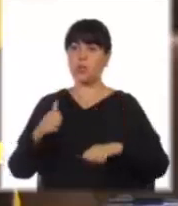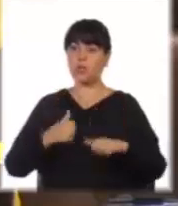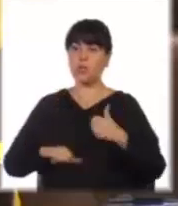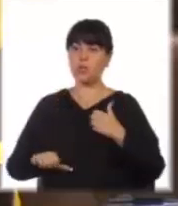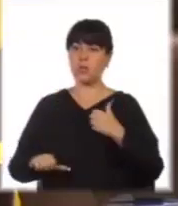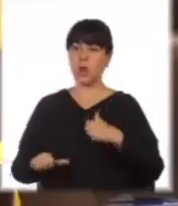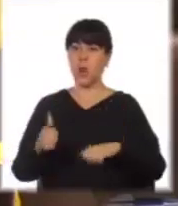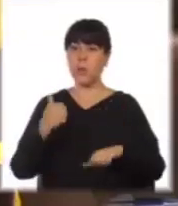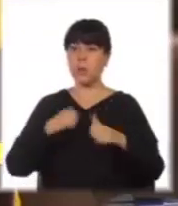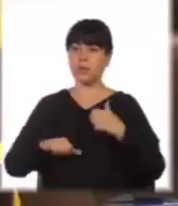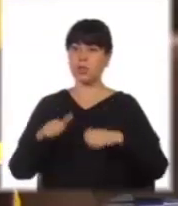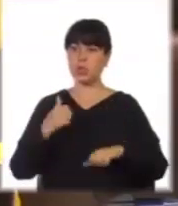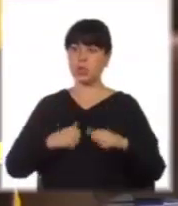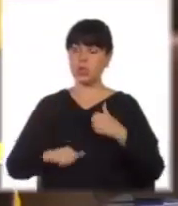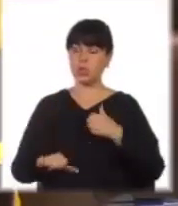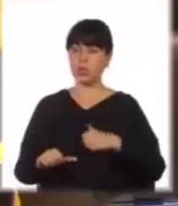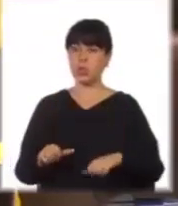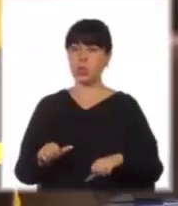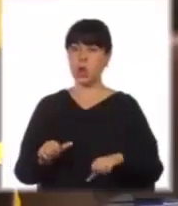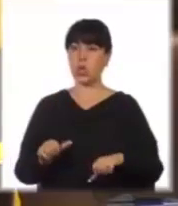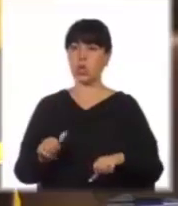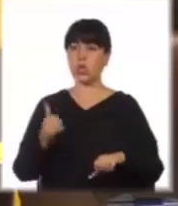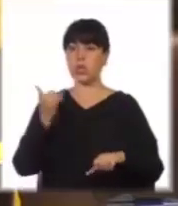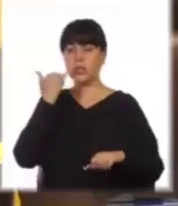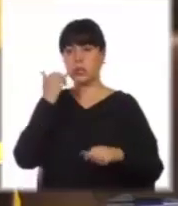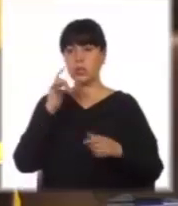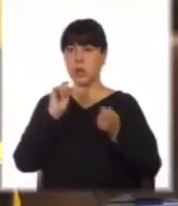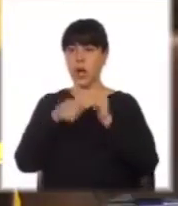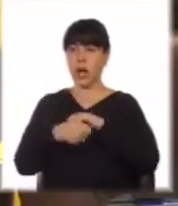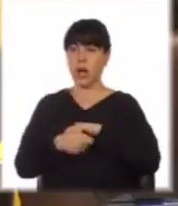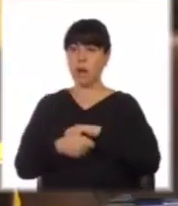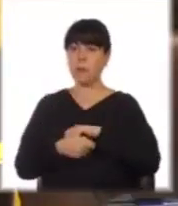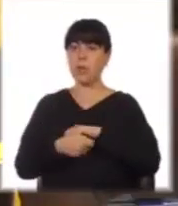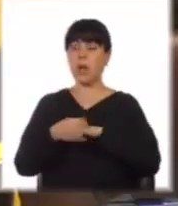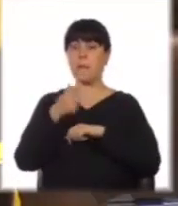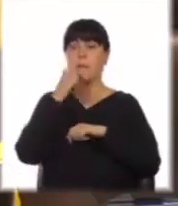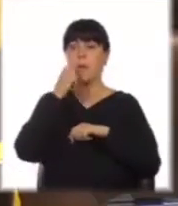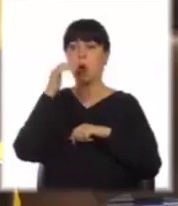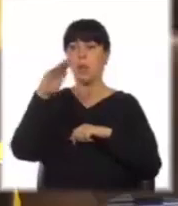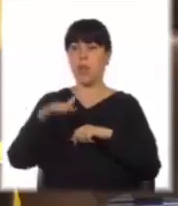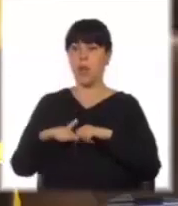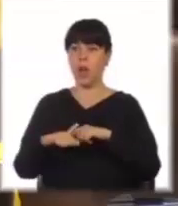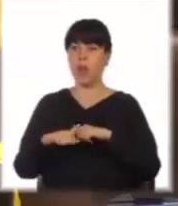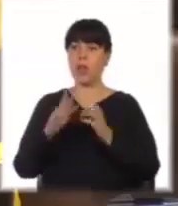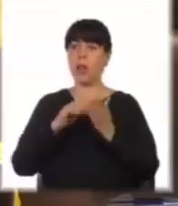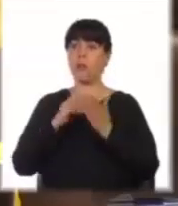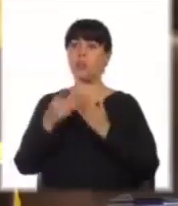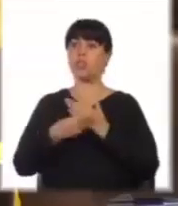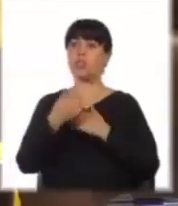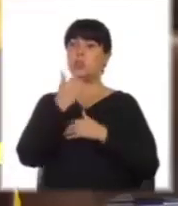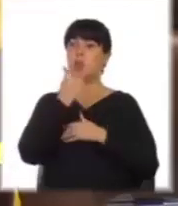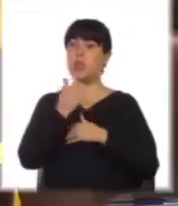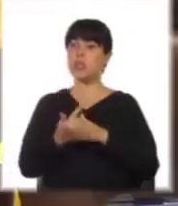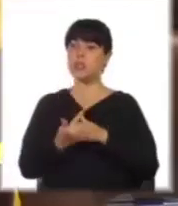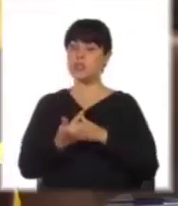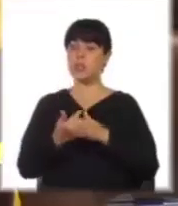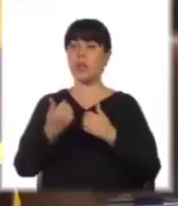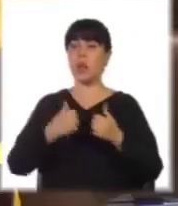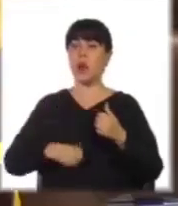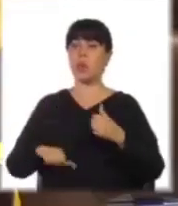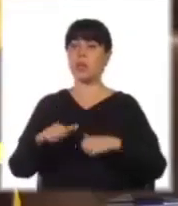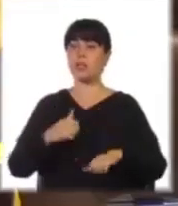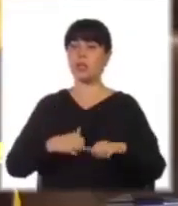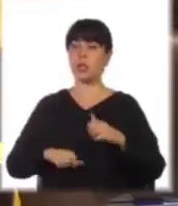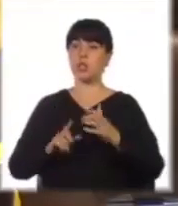intervenciones quirúrgicas de reasignación de sexos en personas menores de edad. El proyecto establece que la intervención quirúrgica